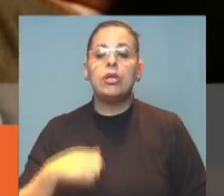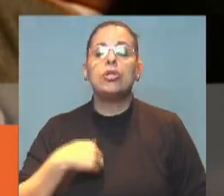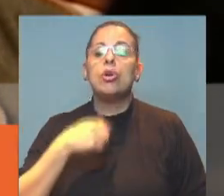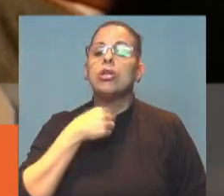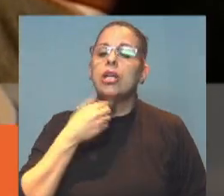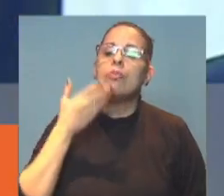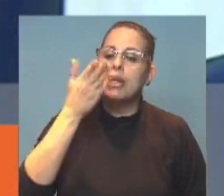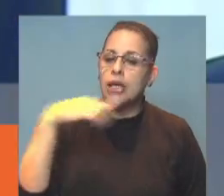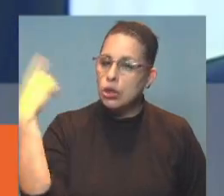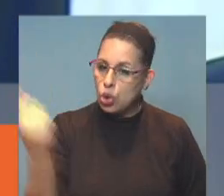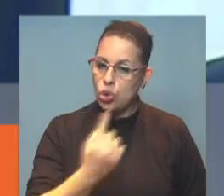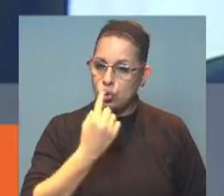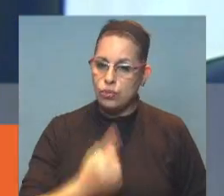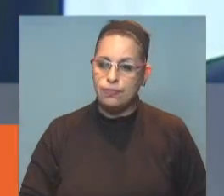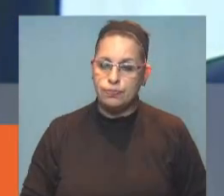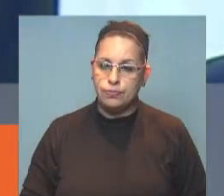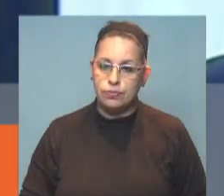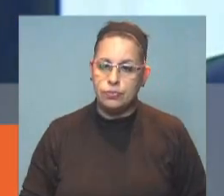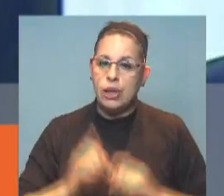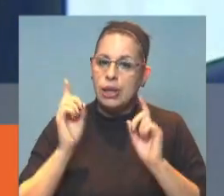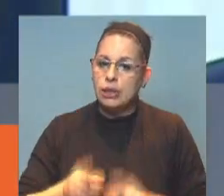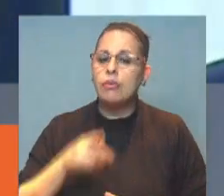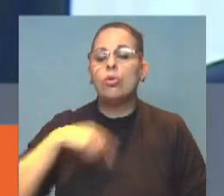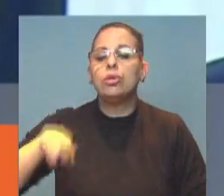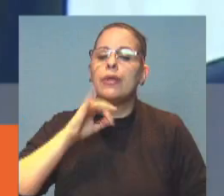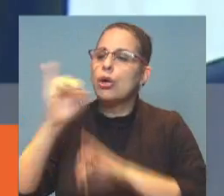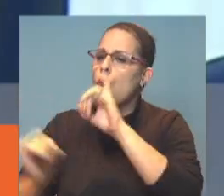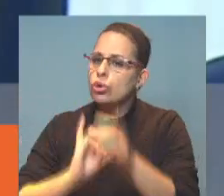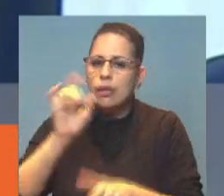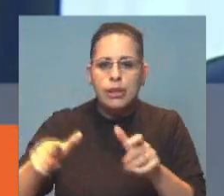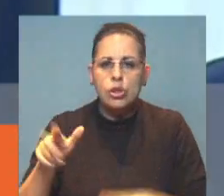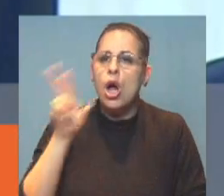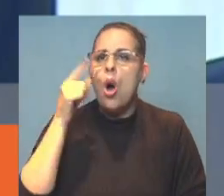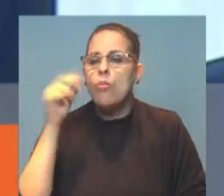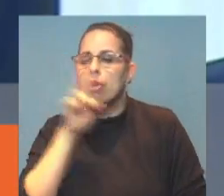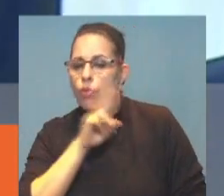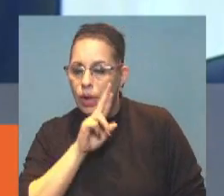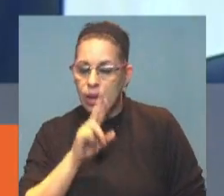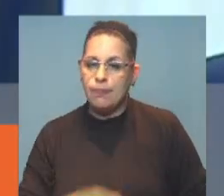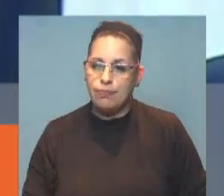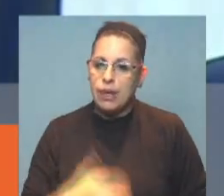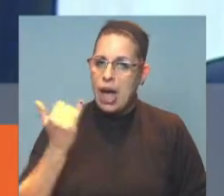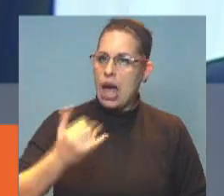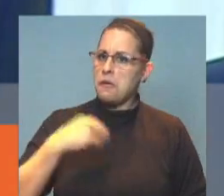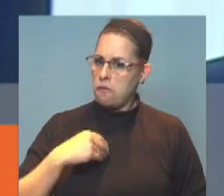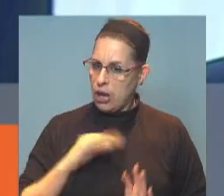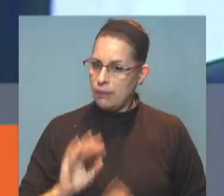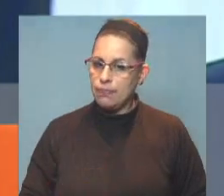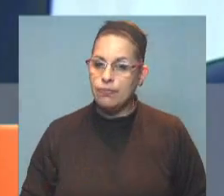yo quiero pedirles, también le digan a la gente, a los ciudadanos, a las ciudadanas, que hay una esperanza,